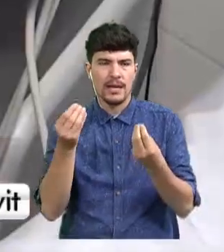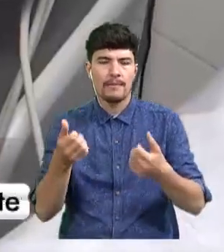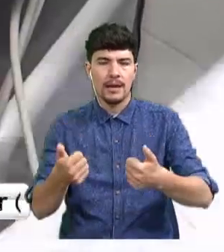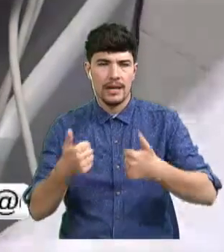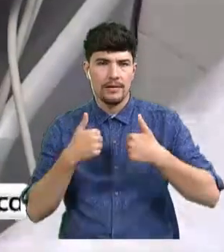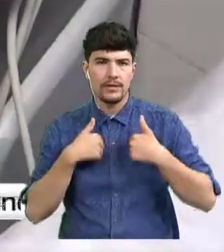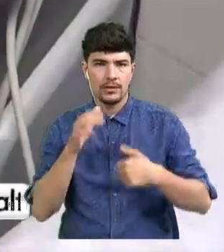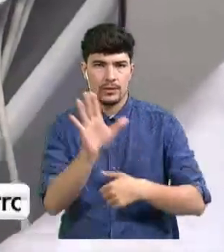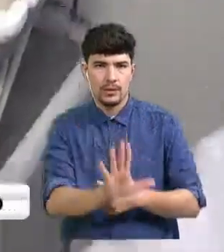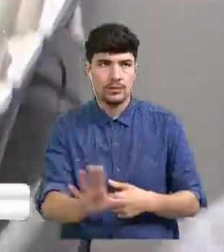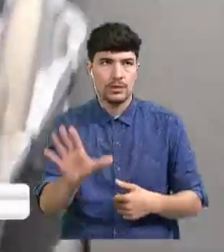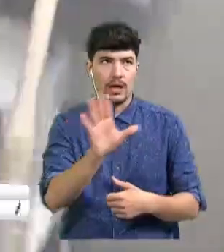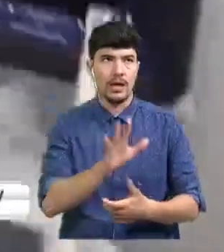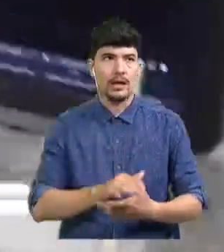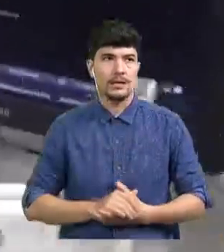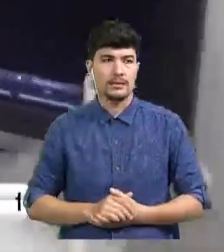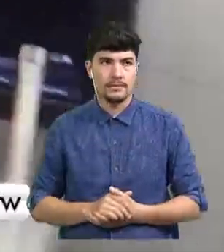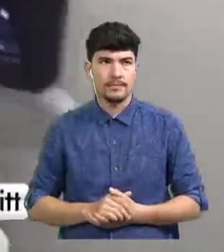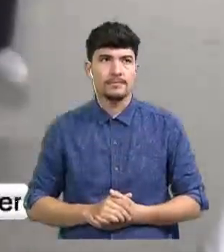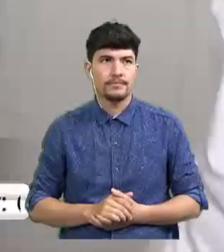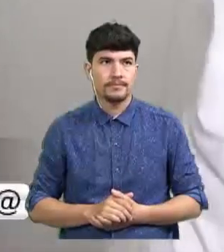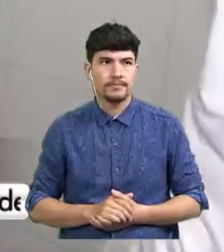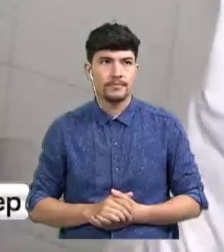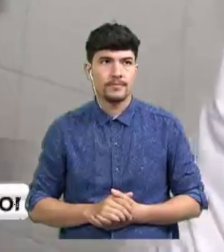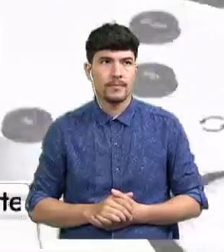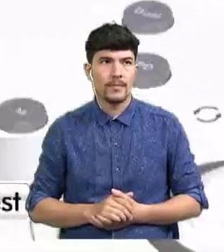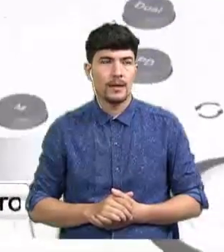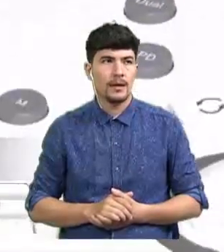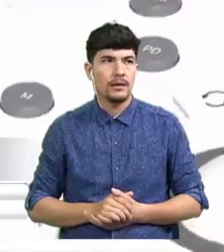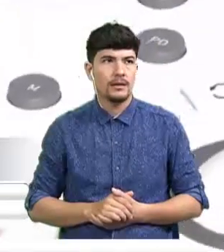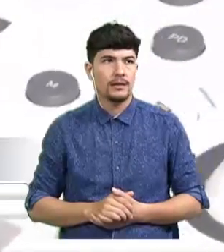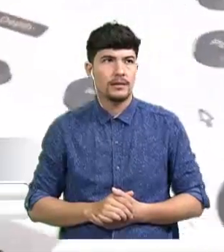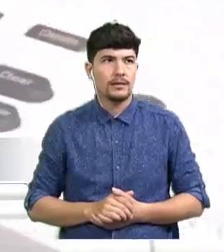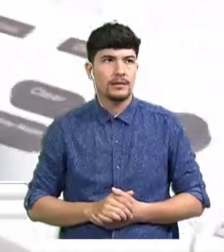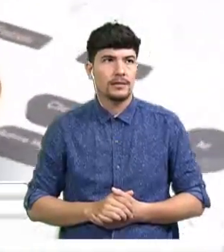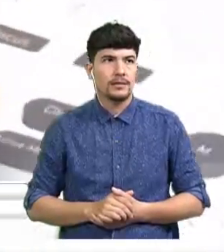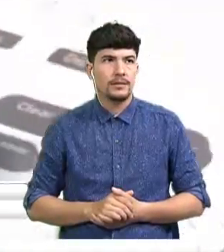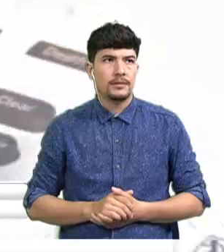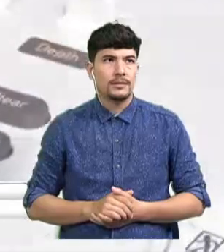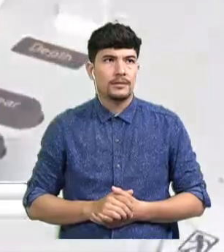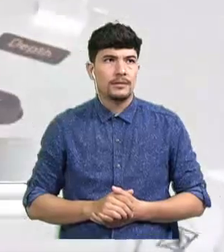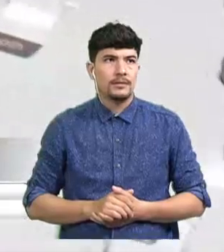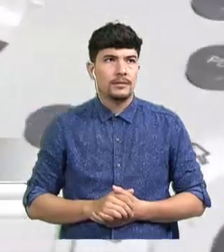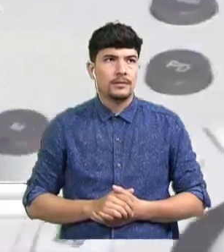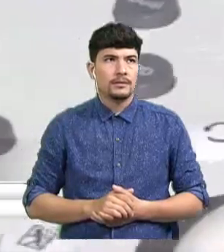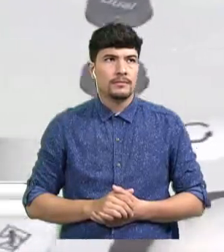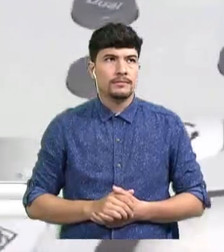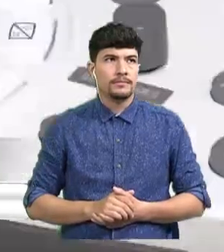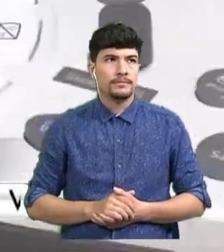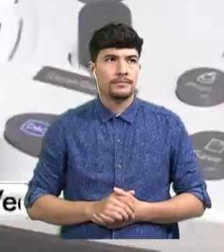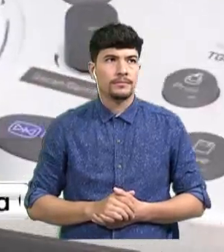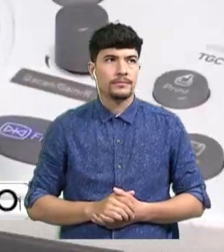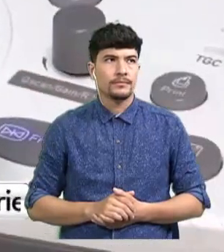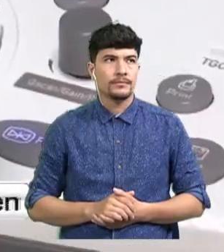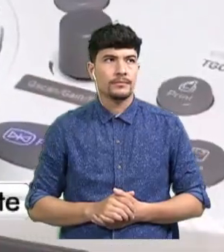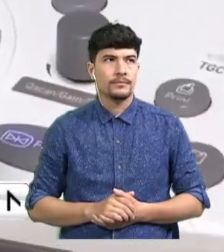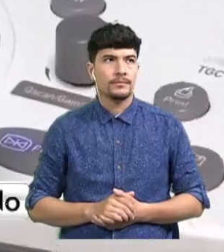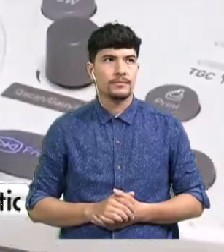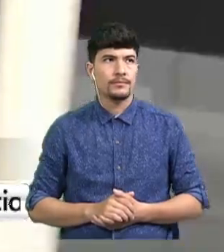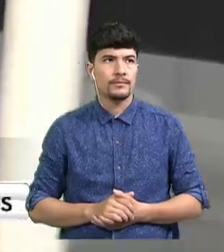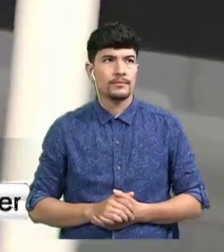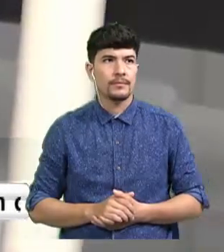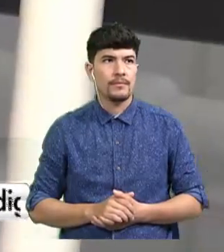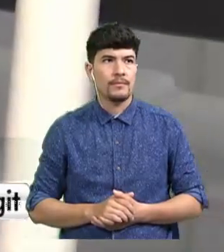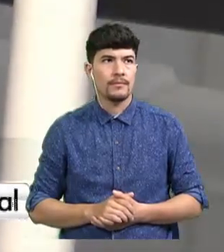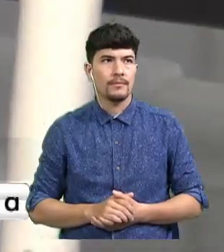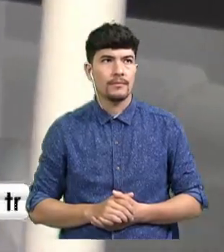ustedes. Nebulizador portátil, 3 de oximetría de pulso con sensor adulto, 2 piezas de mano, 3 tensiómetros,